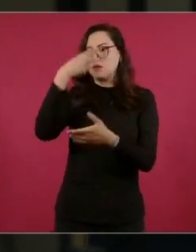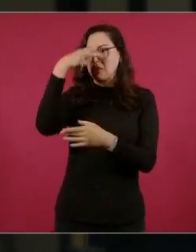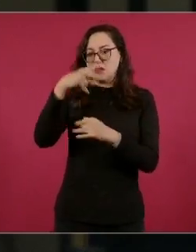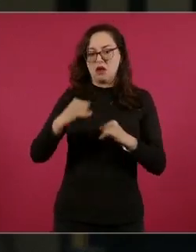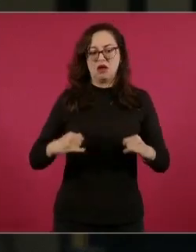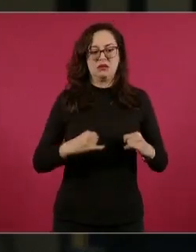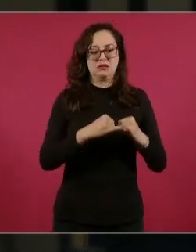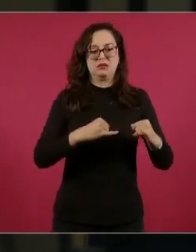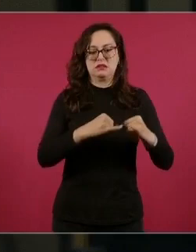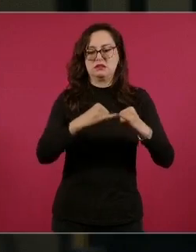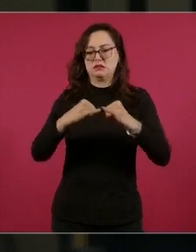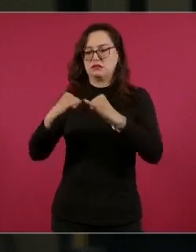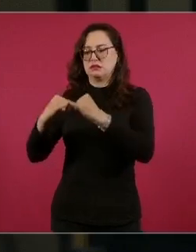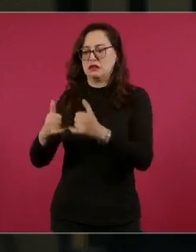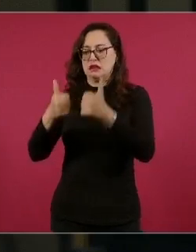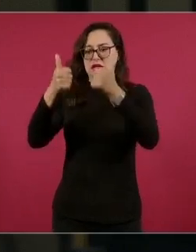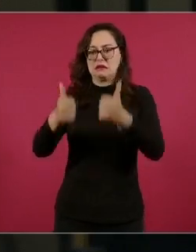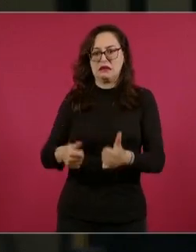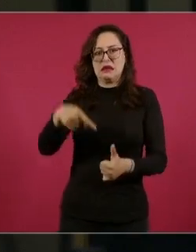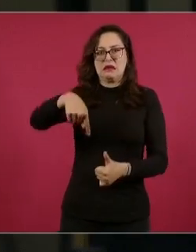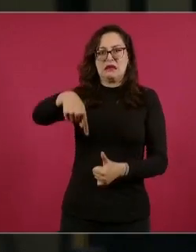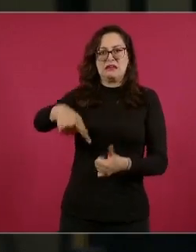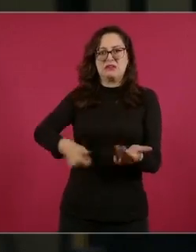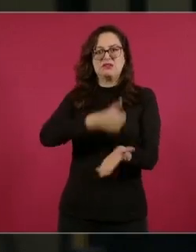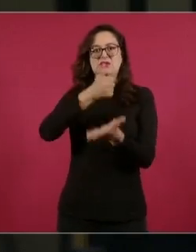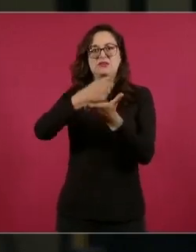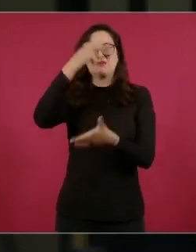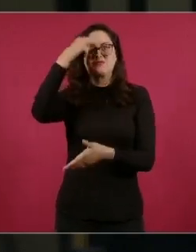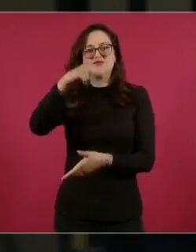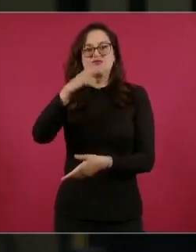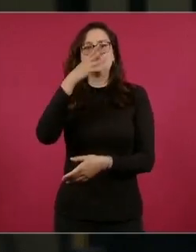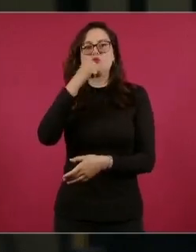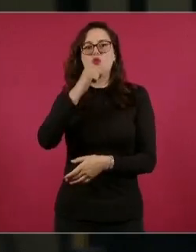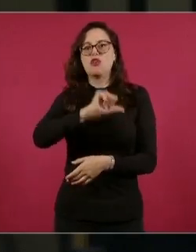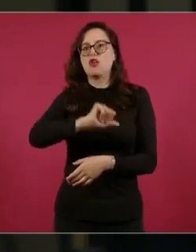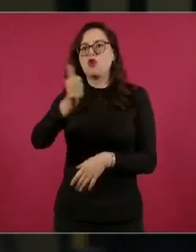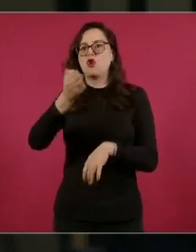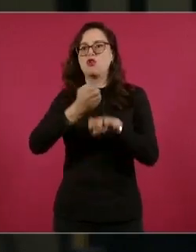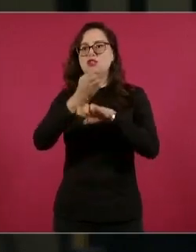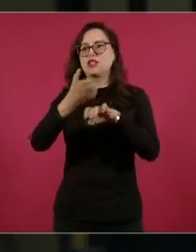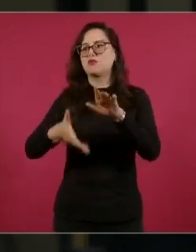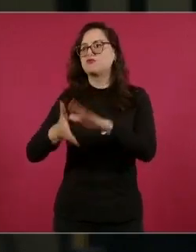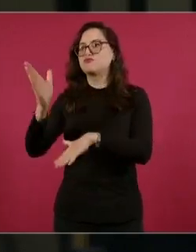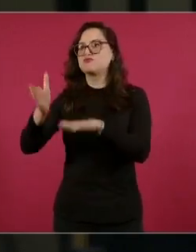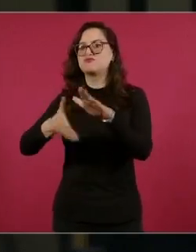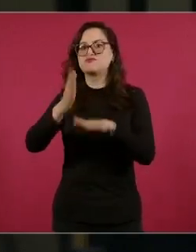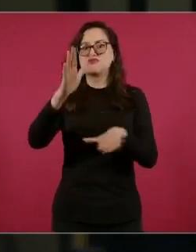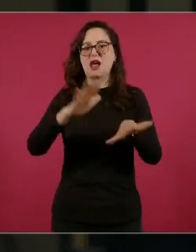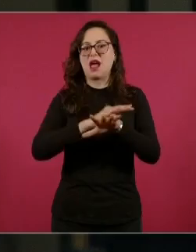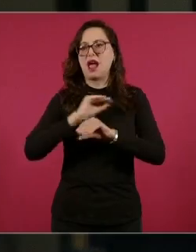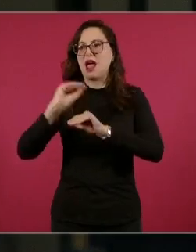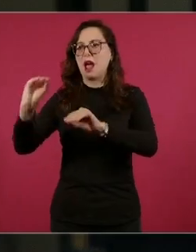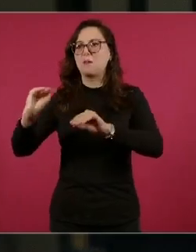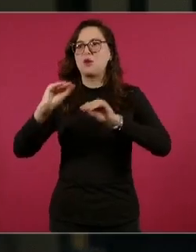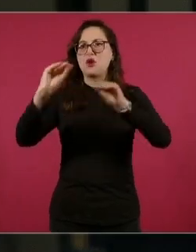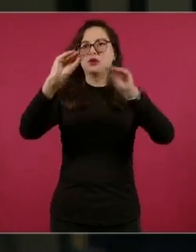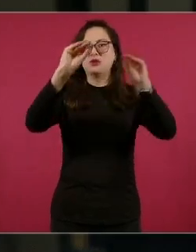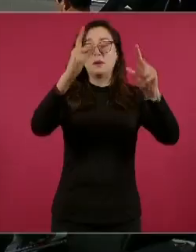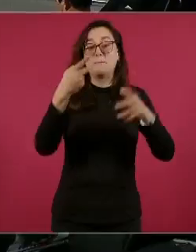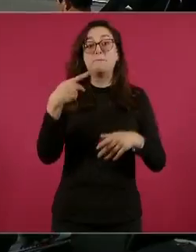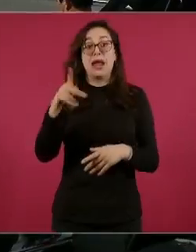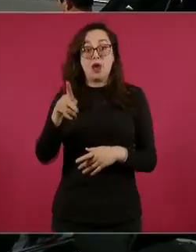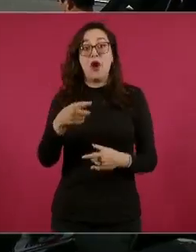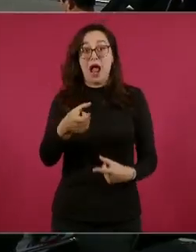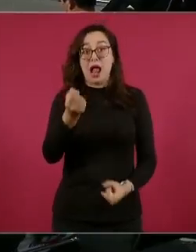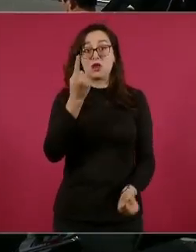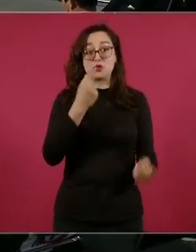pudieron irse a sus estados, y del trabajo que han venido realizando. Eso sería mi último planteamiento. Muchas gracias. Sí, yo creo